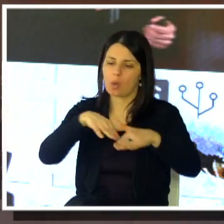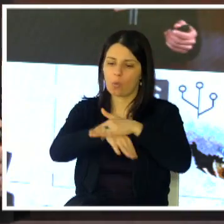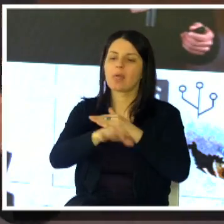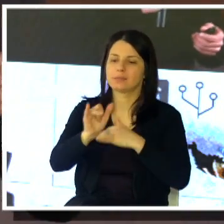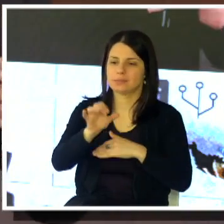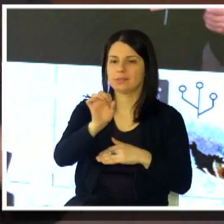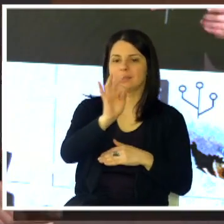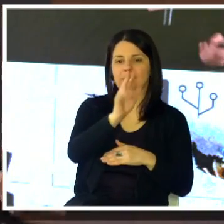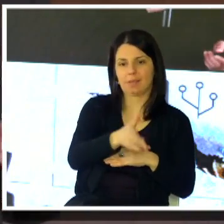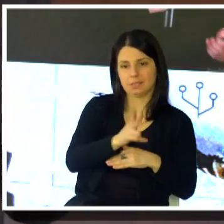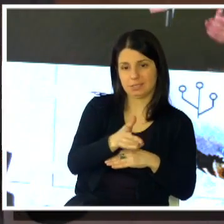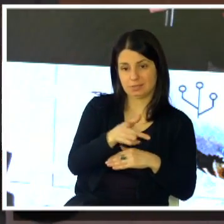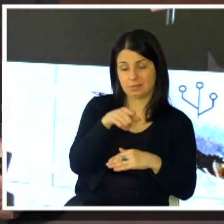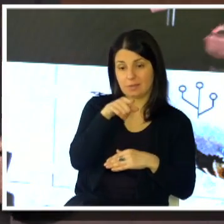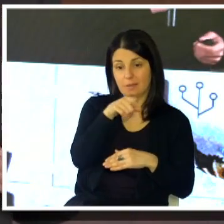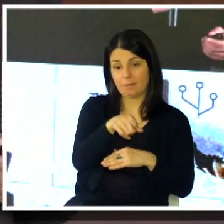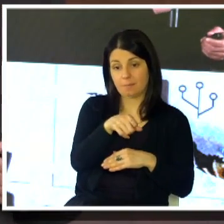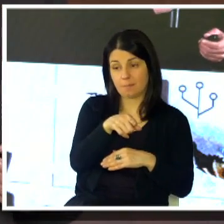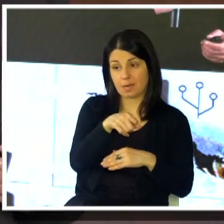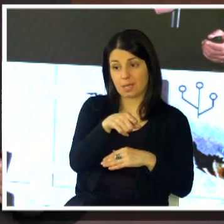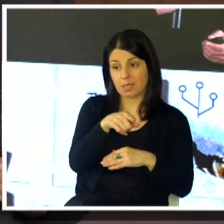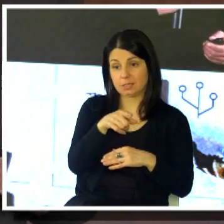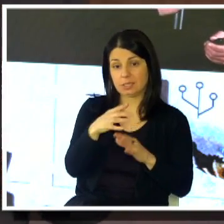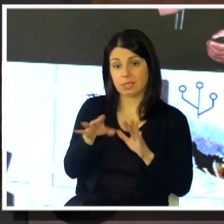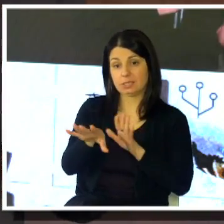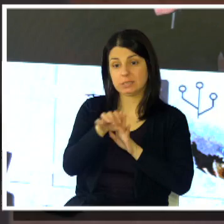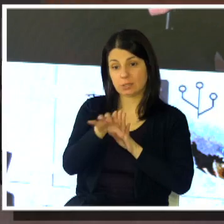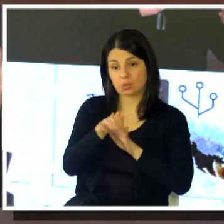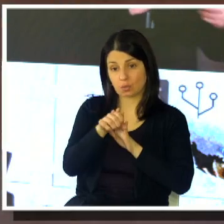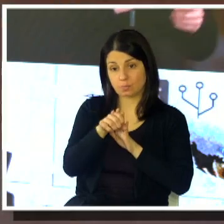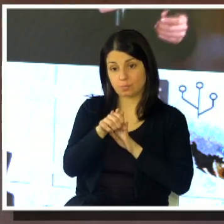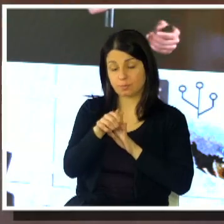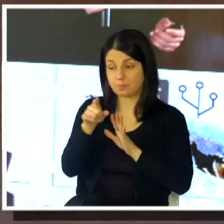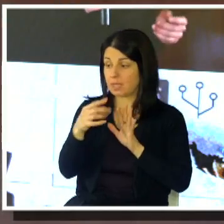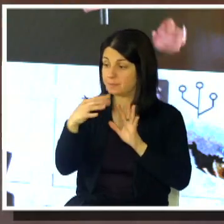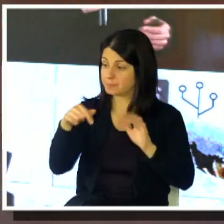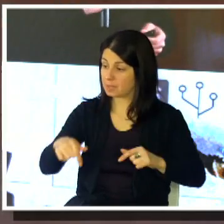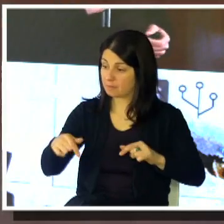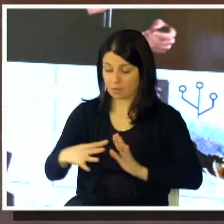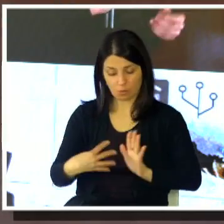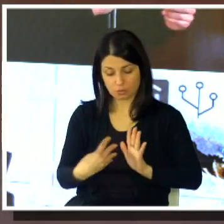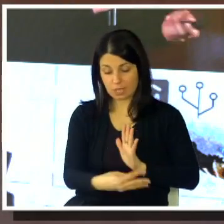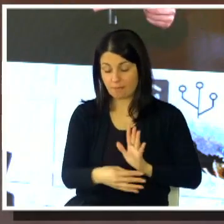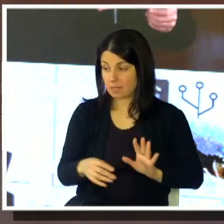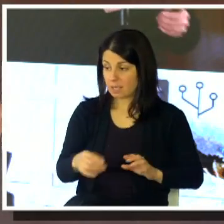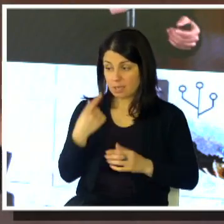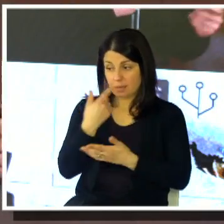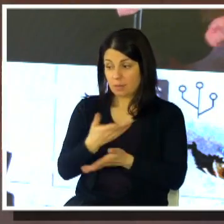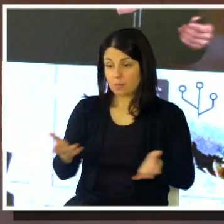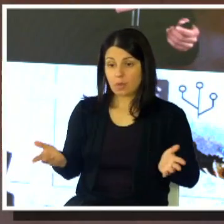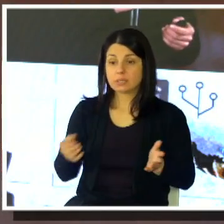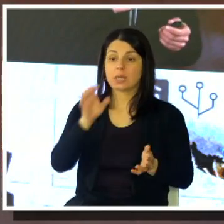STH para dicho sensor, ¿no? Y ahí aparece una tabla abajo que muestra los atributos,